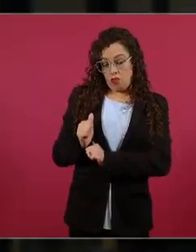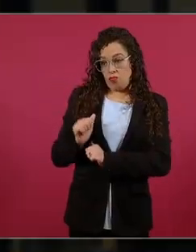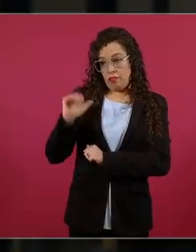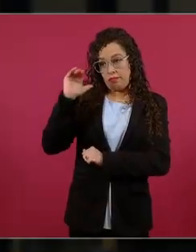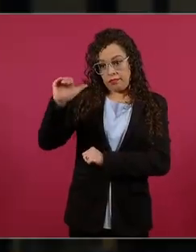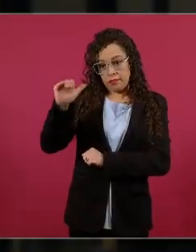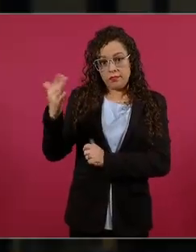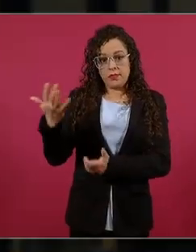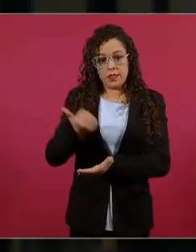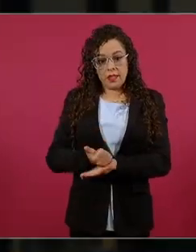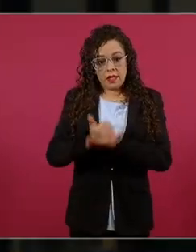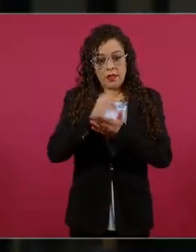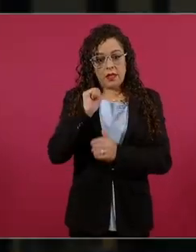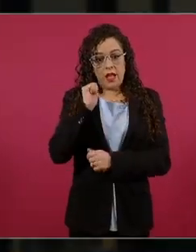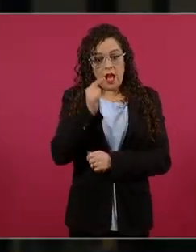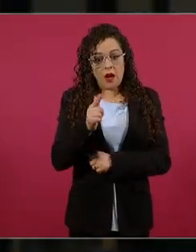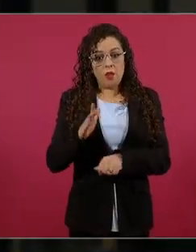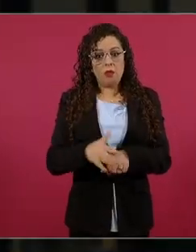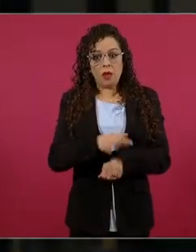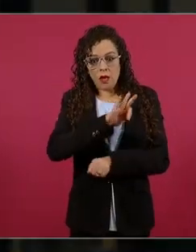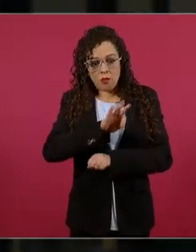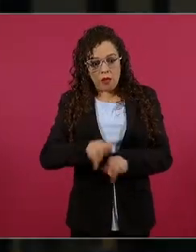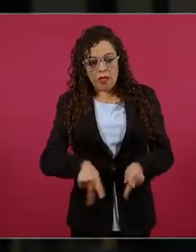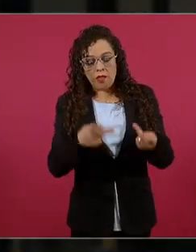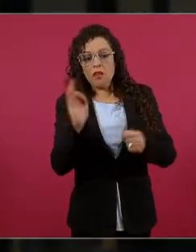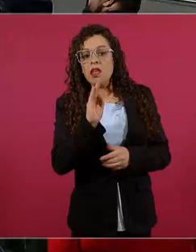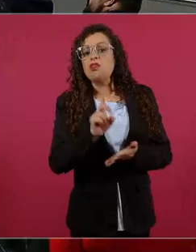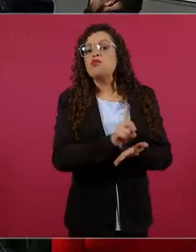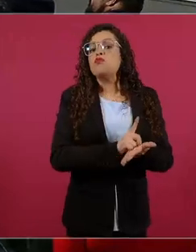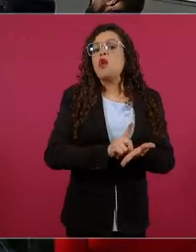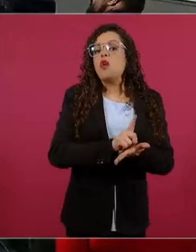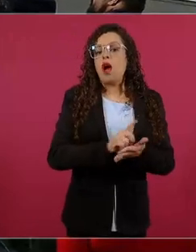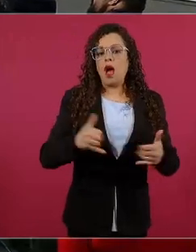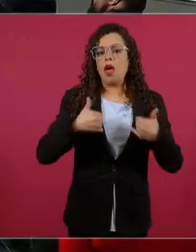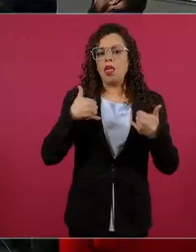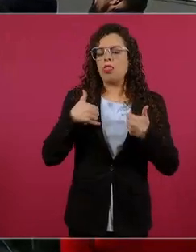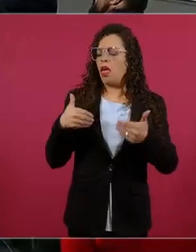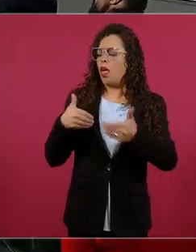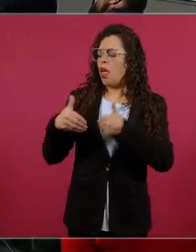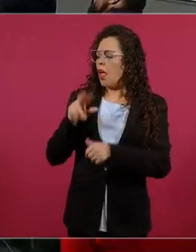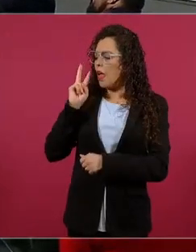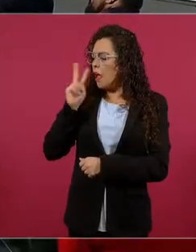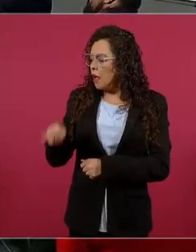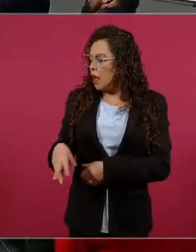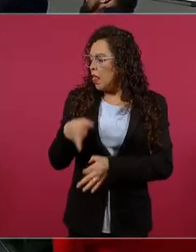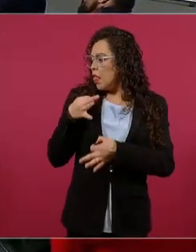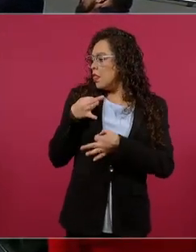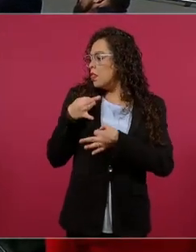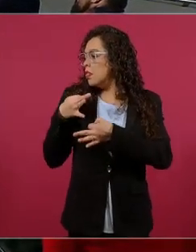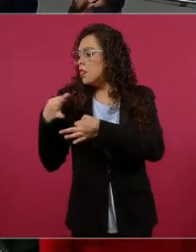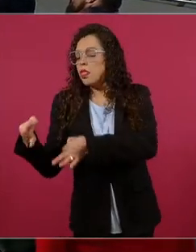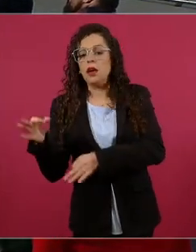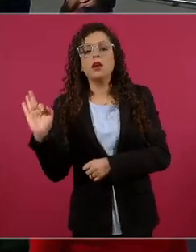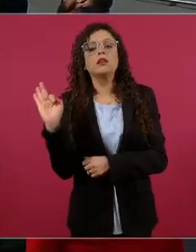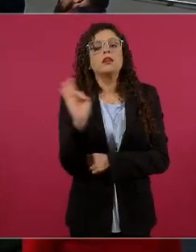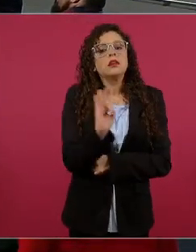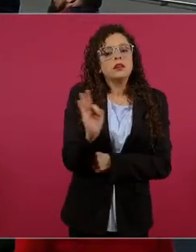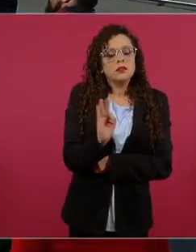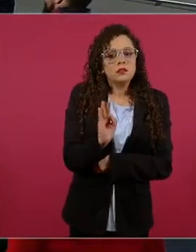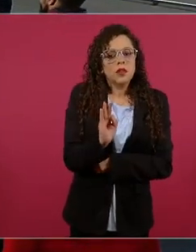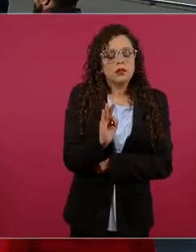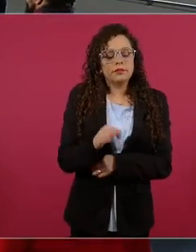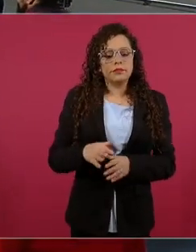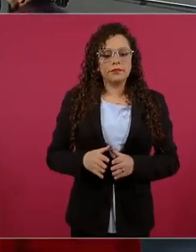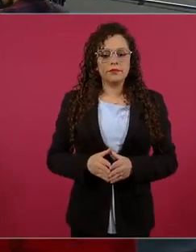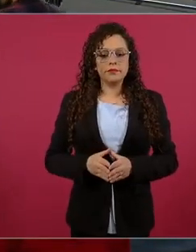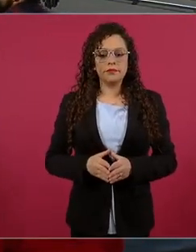sustancias nocivas para, pues, para los jóvenes que también pasan por ahí y se quedan ahí, presidente. Bien, presidente,